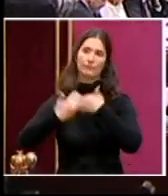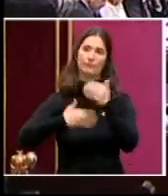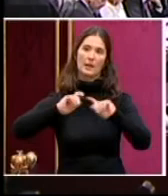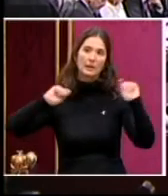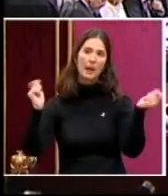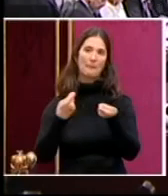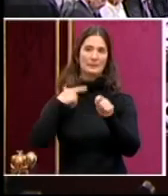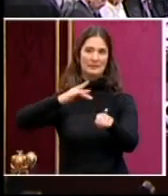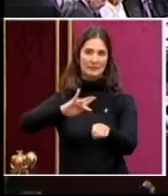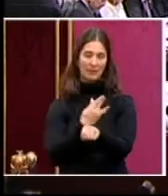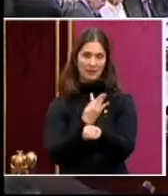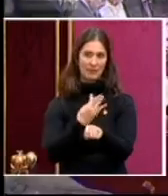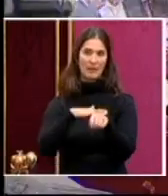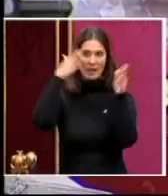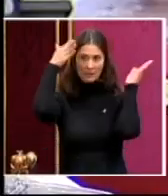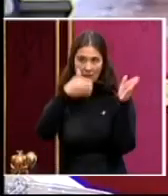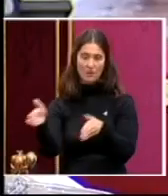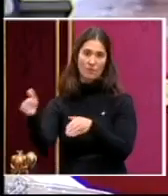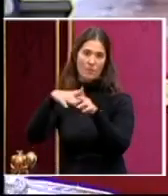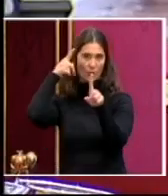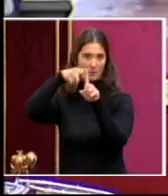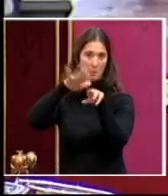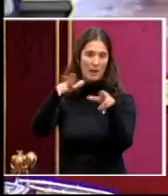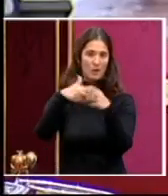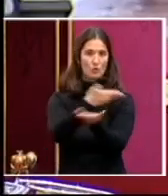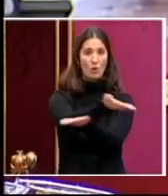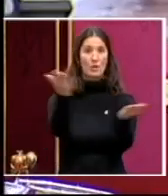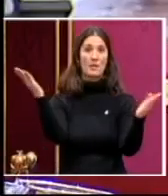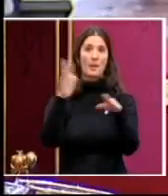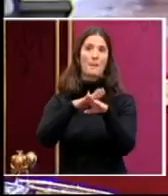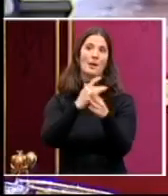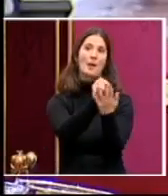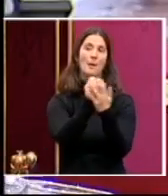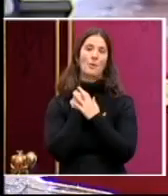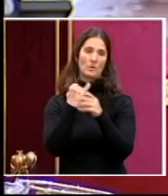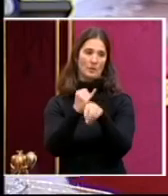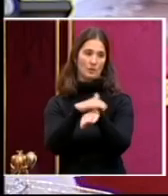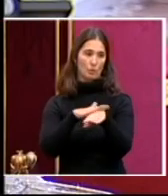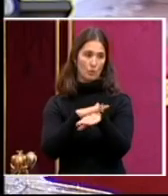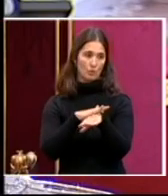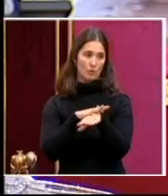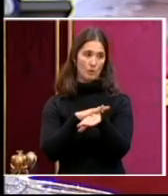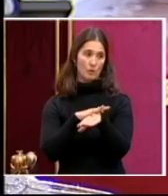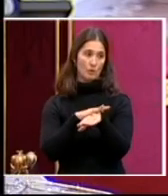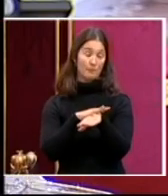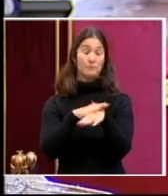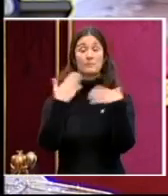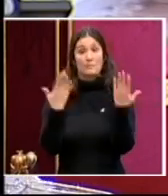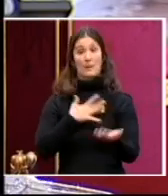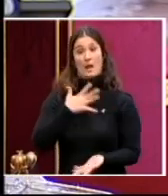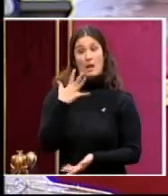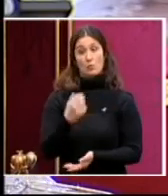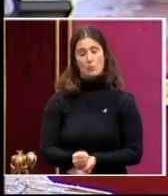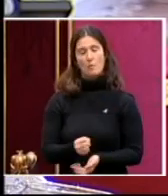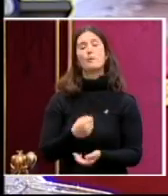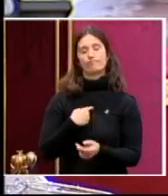campañas de sensibilización y prevención dirigida a la ciudadanía, contando con el apoyo de instituciones públicas. El Ayuntamiento